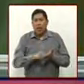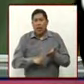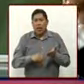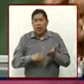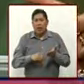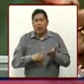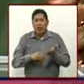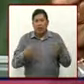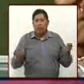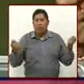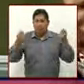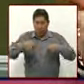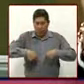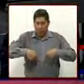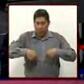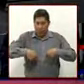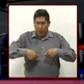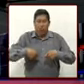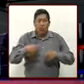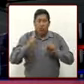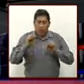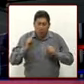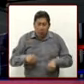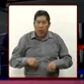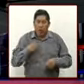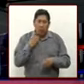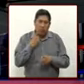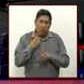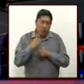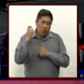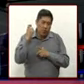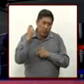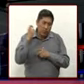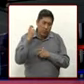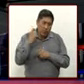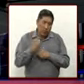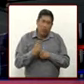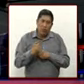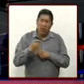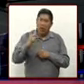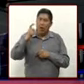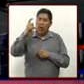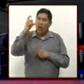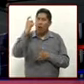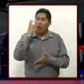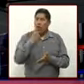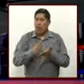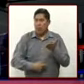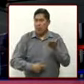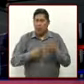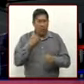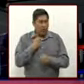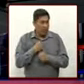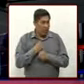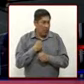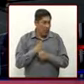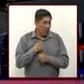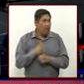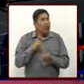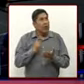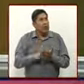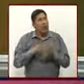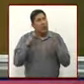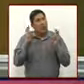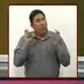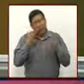esto te genera un efecto de elevación de precios y es algo que estamos trabajando. Eso en